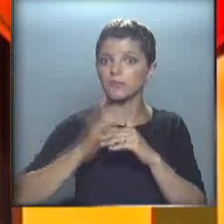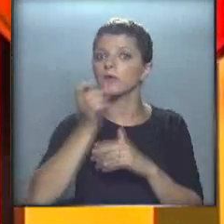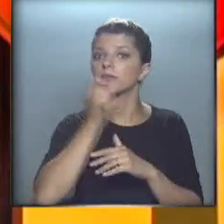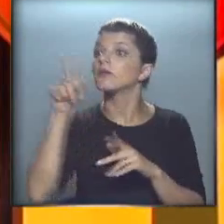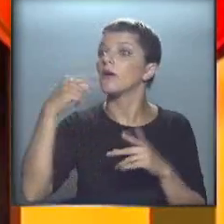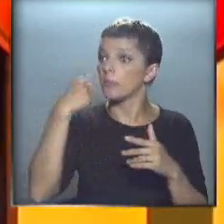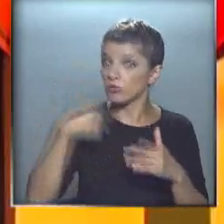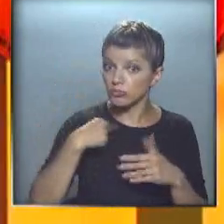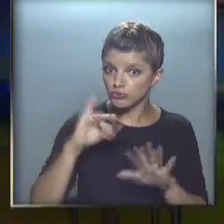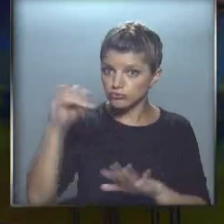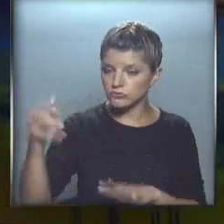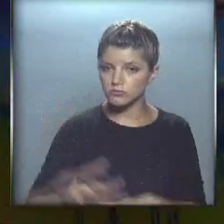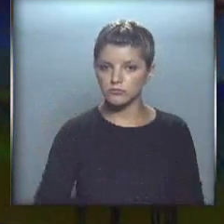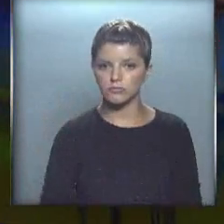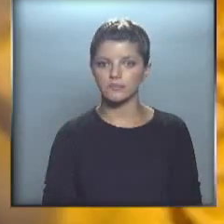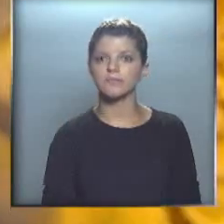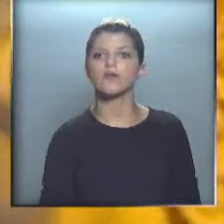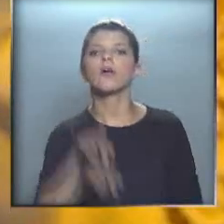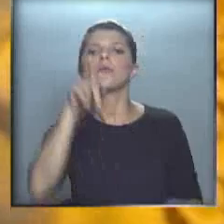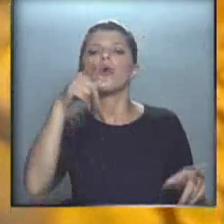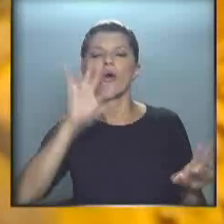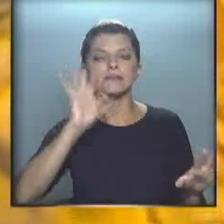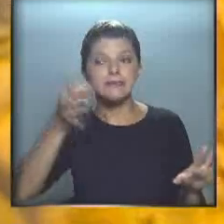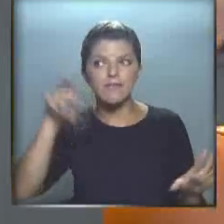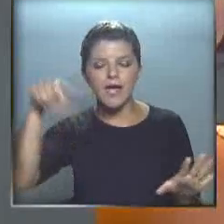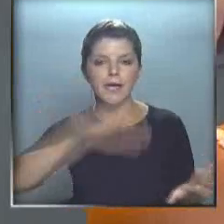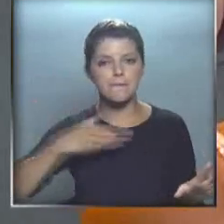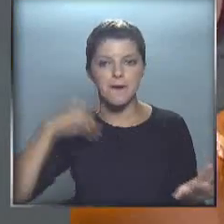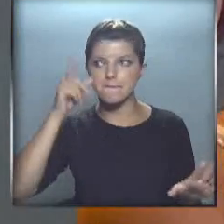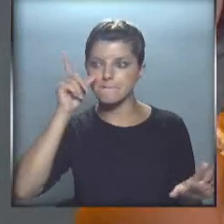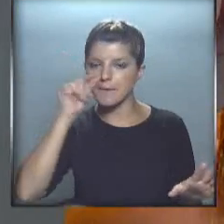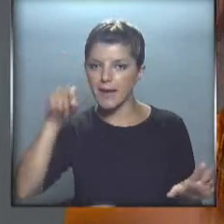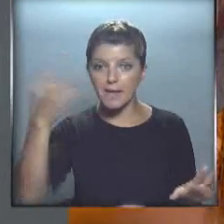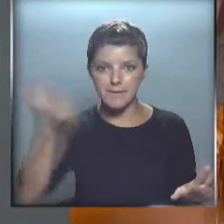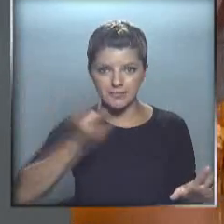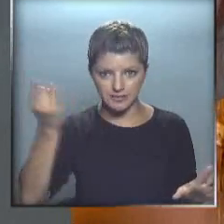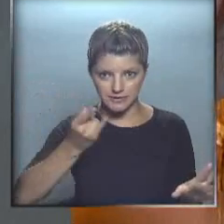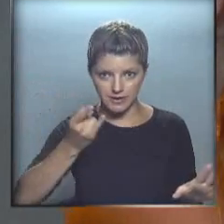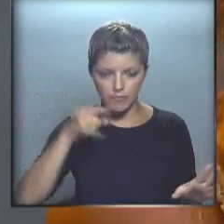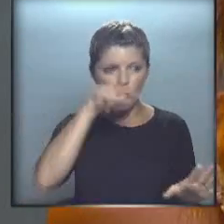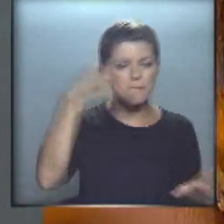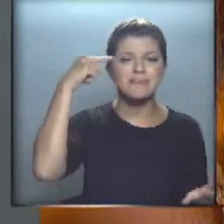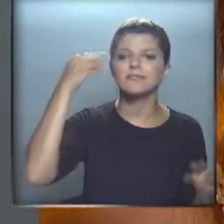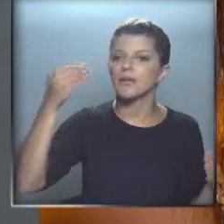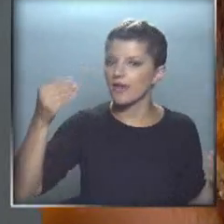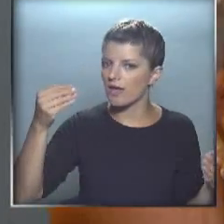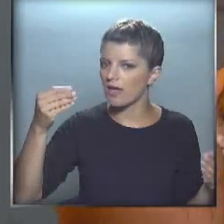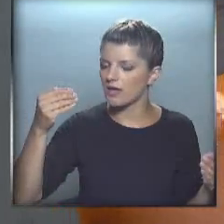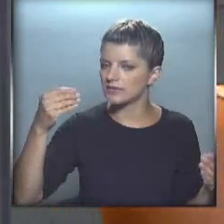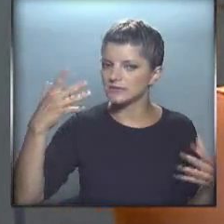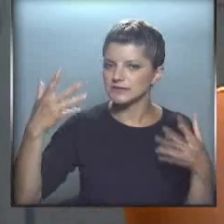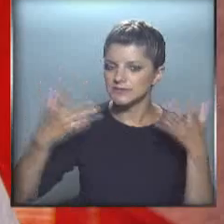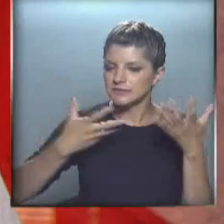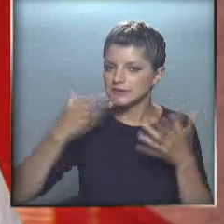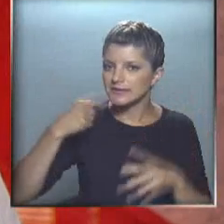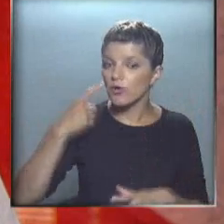pregunta, ¿no? Sí. ¿Qué sentiste al saber que no eran tus verdaderos, como te llenaron la cabeza? Que no eran tus verdaderos